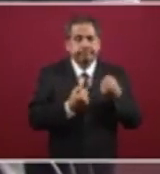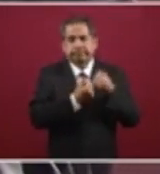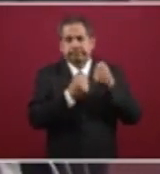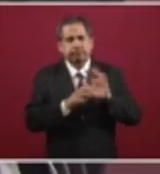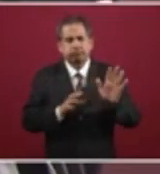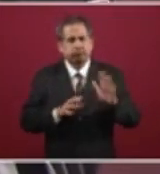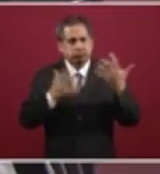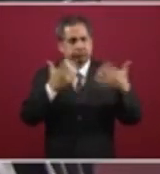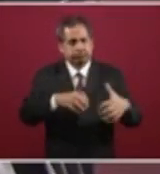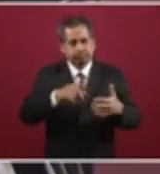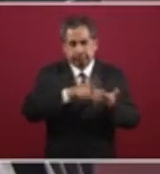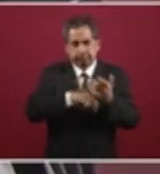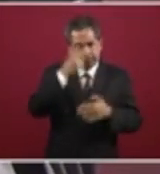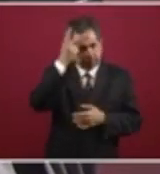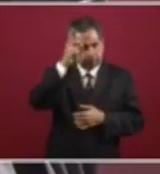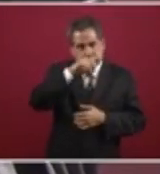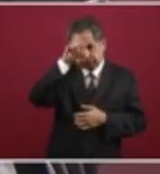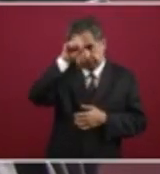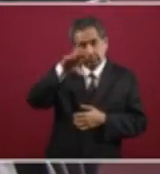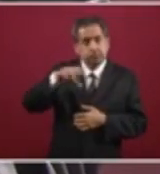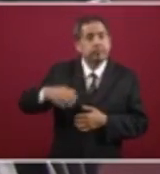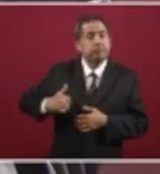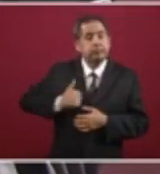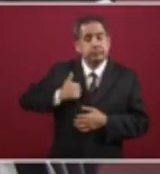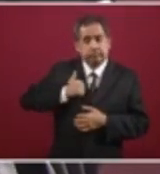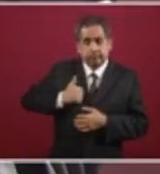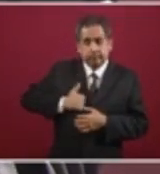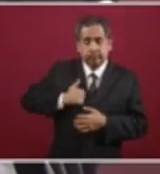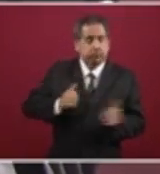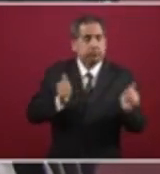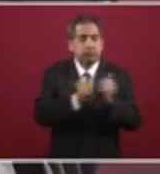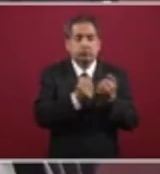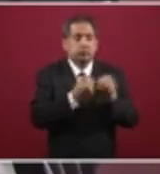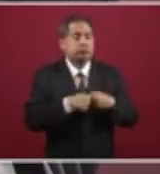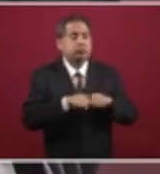empresa canadiense asociada con